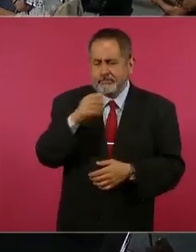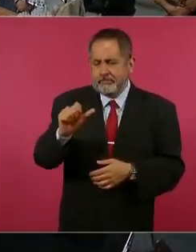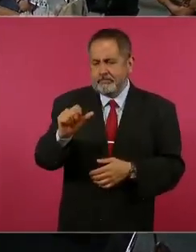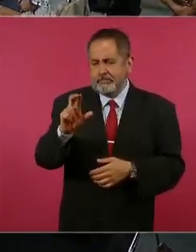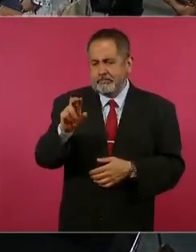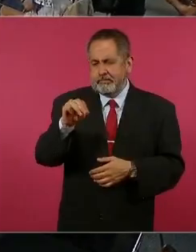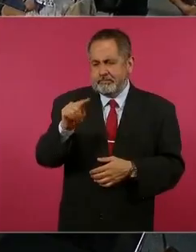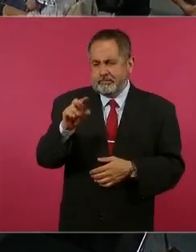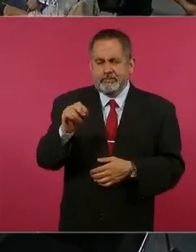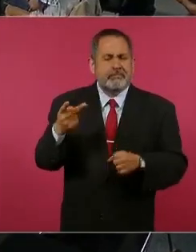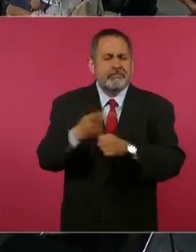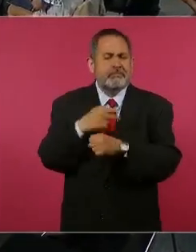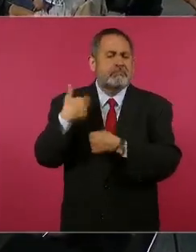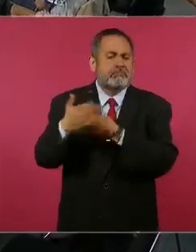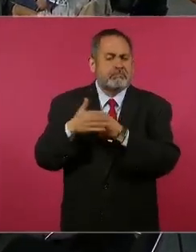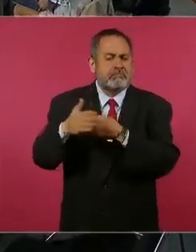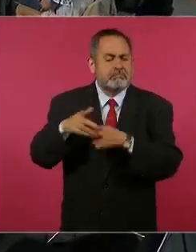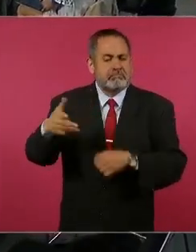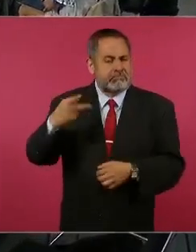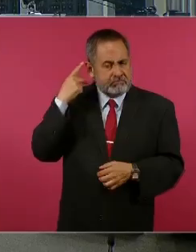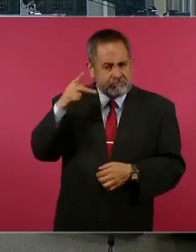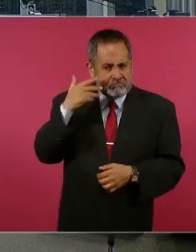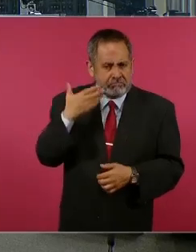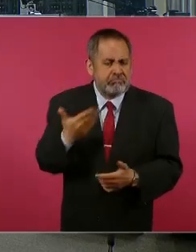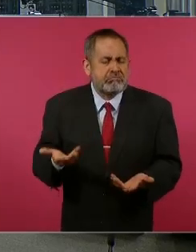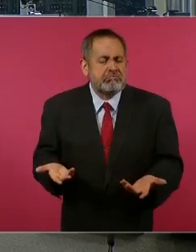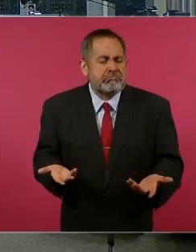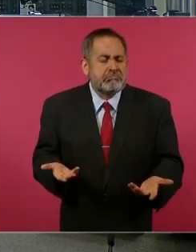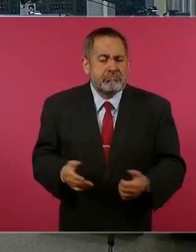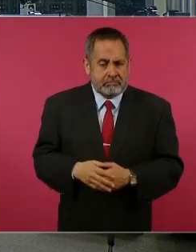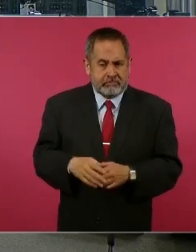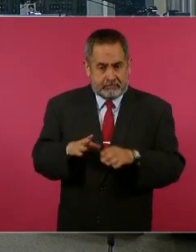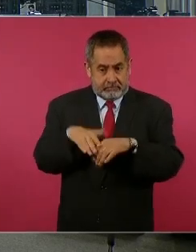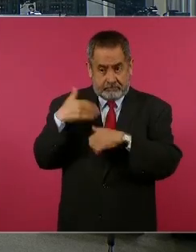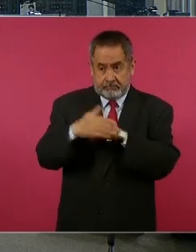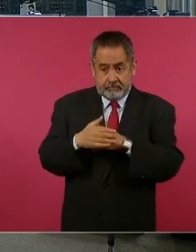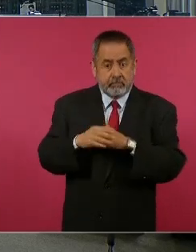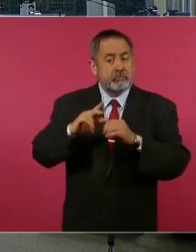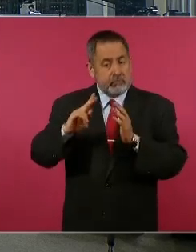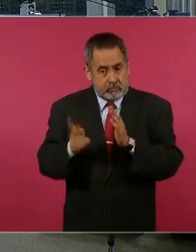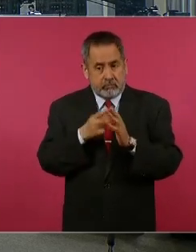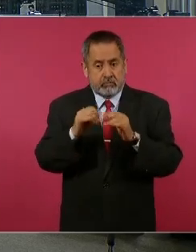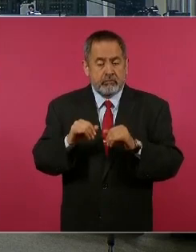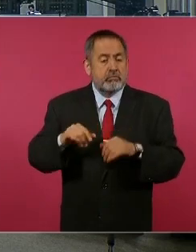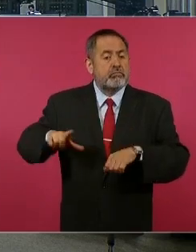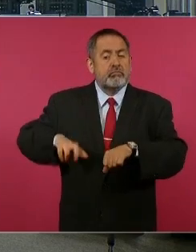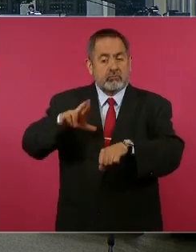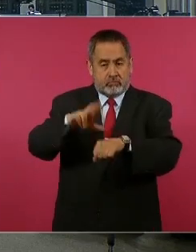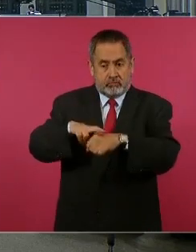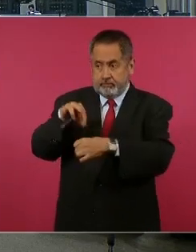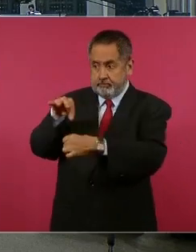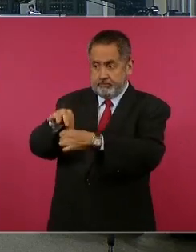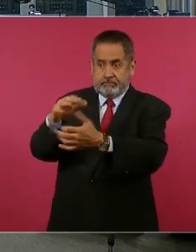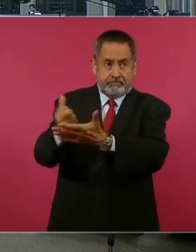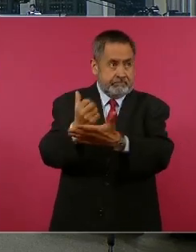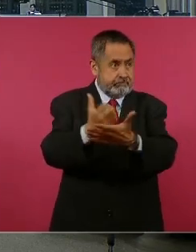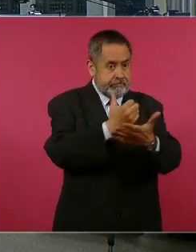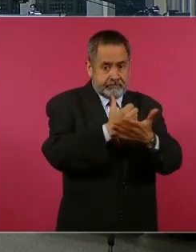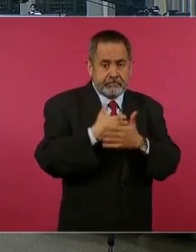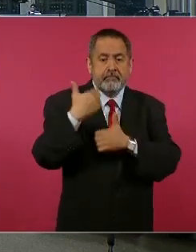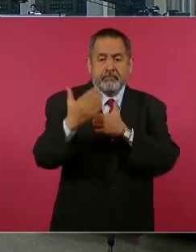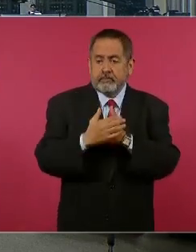espera para este estado? Y si se va a reunir con los gobernadores electos, si se reuniría con